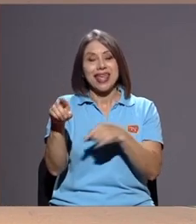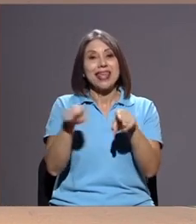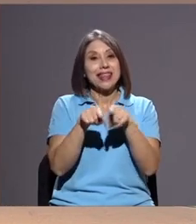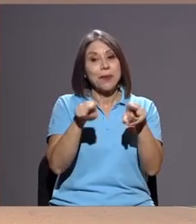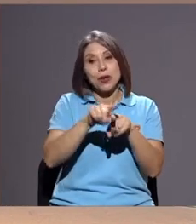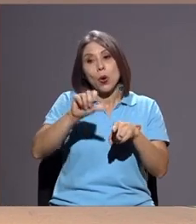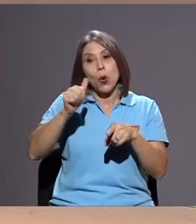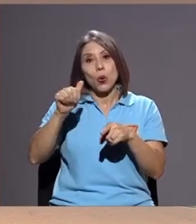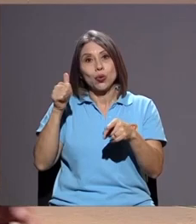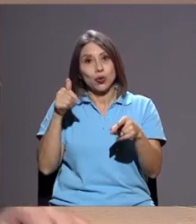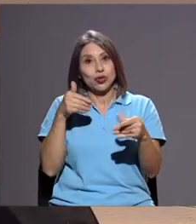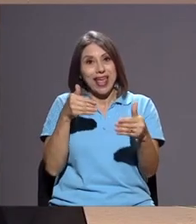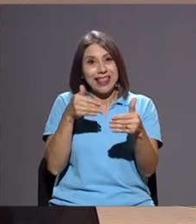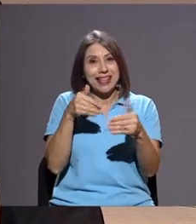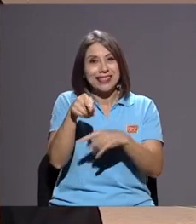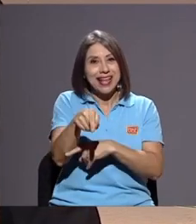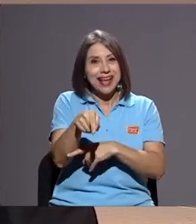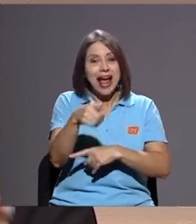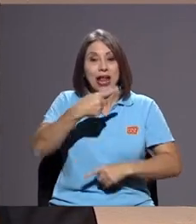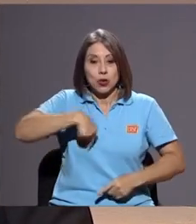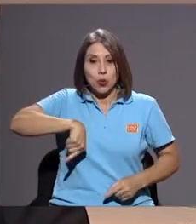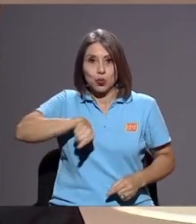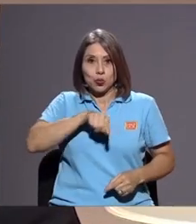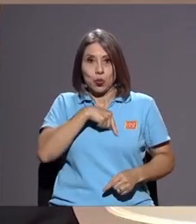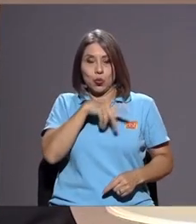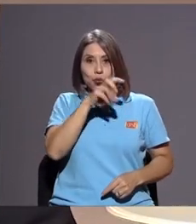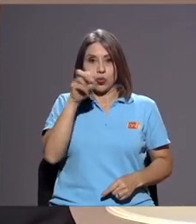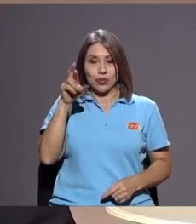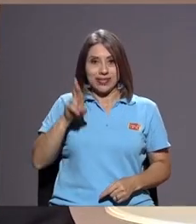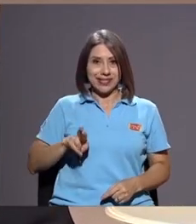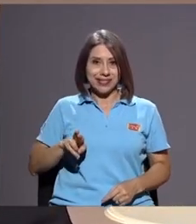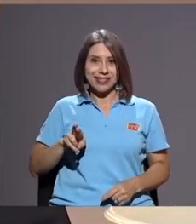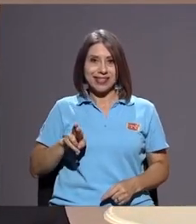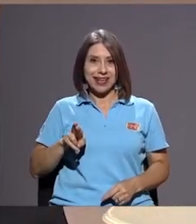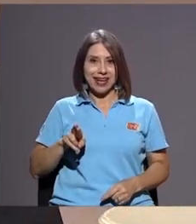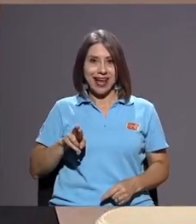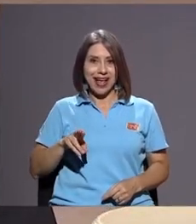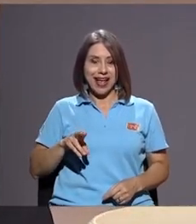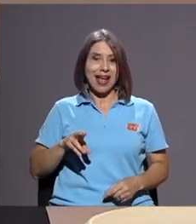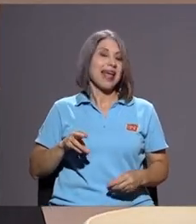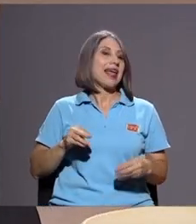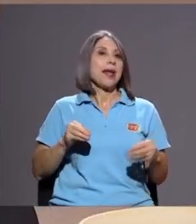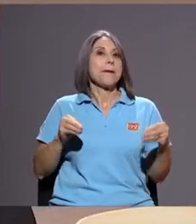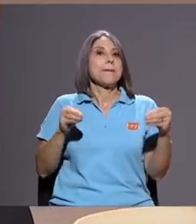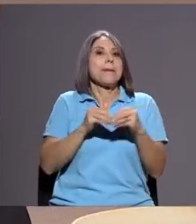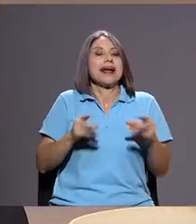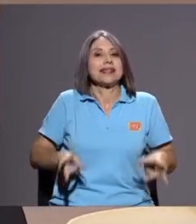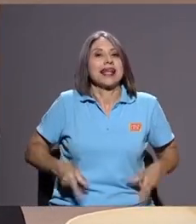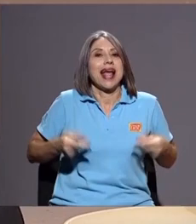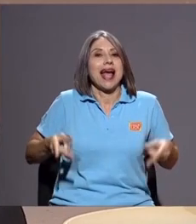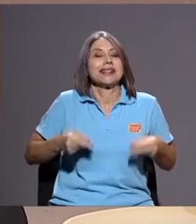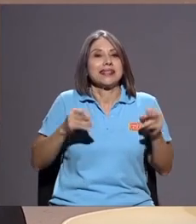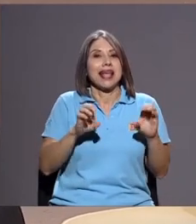cerca somos en qué man gaste en educación y somos el tercero